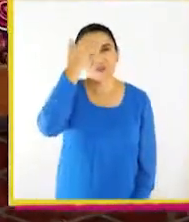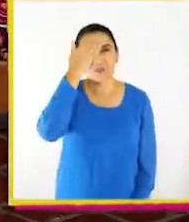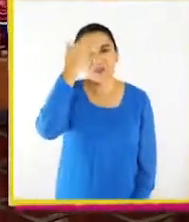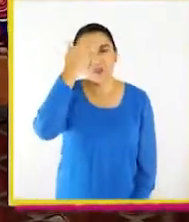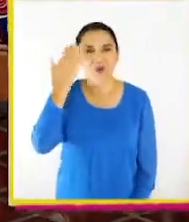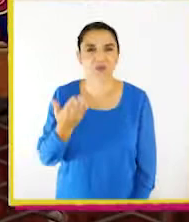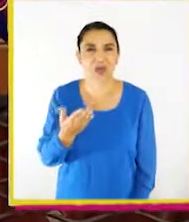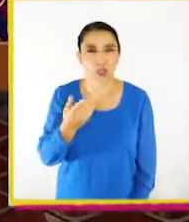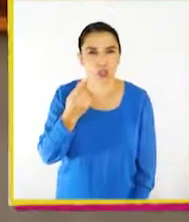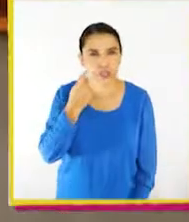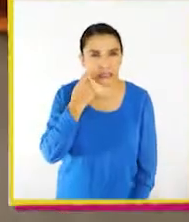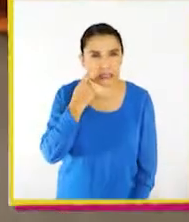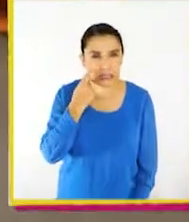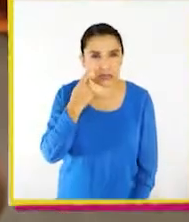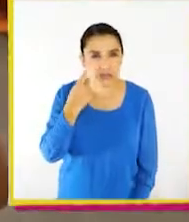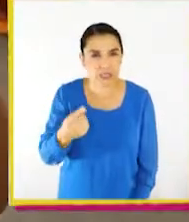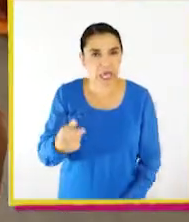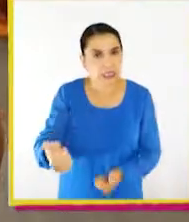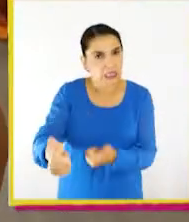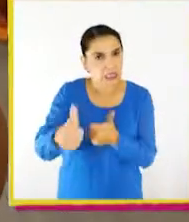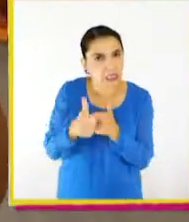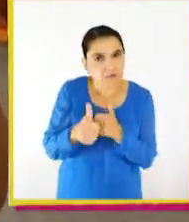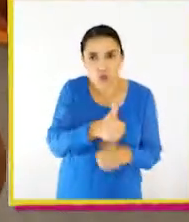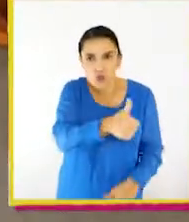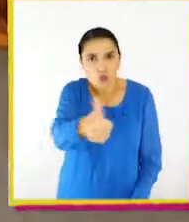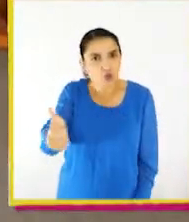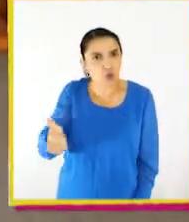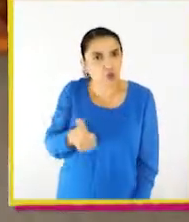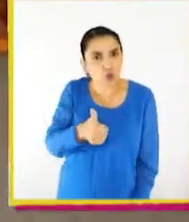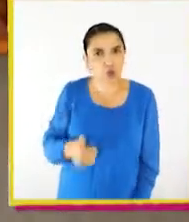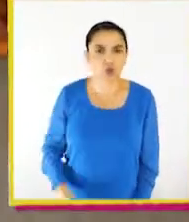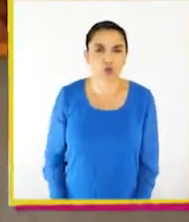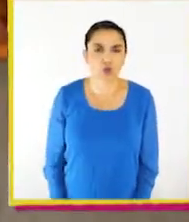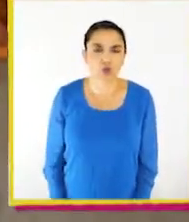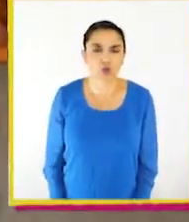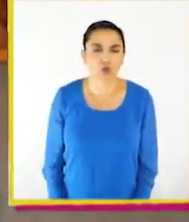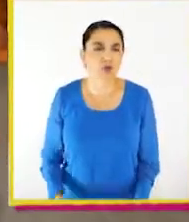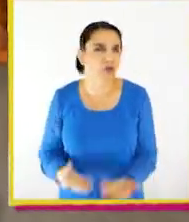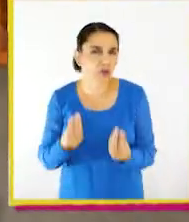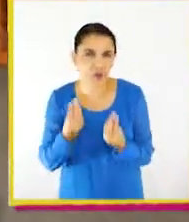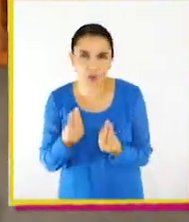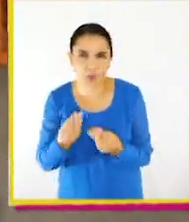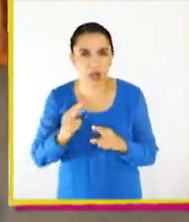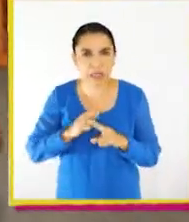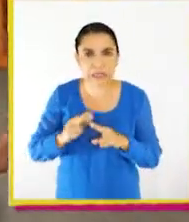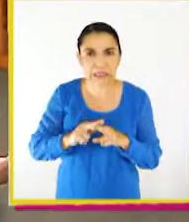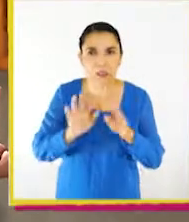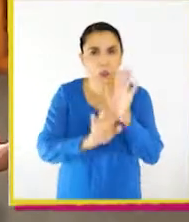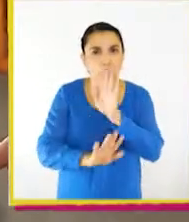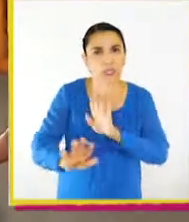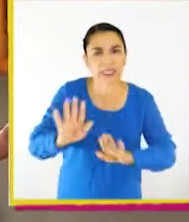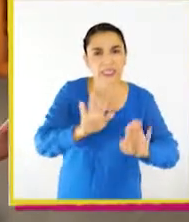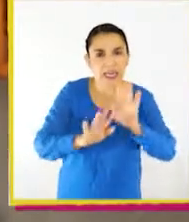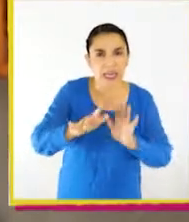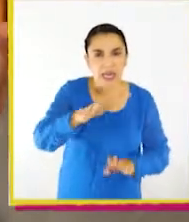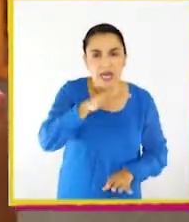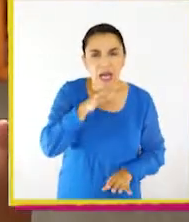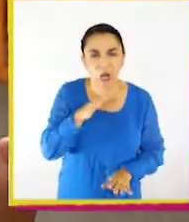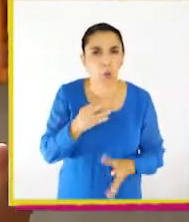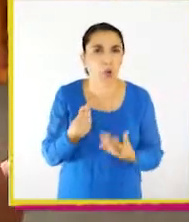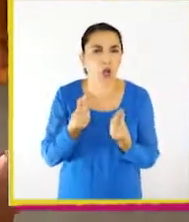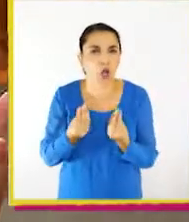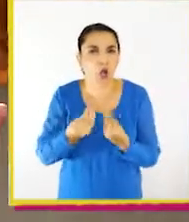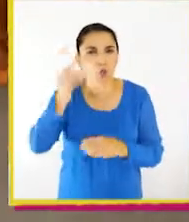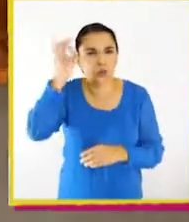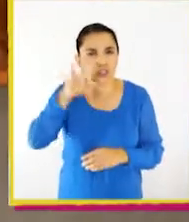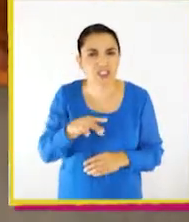poco preocupada. ¿Se fijan el gran desafío que tenemos todos? ¿Qué podremos hacer para cuidarla? ¿Cómo